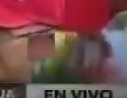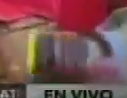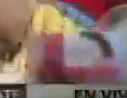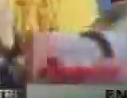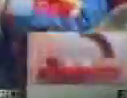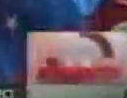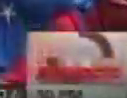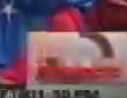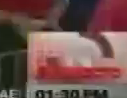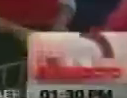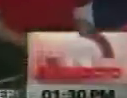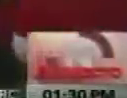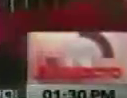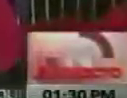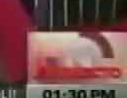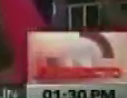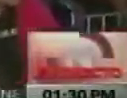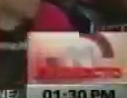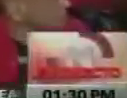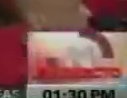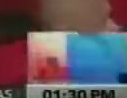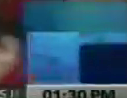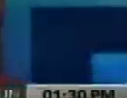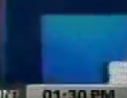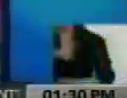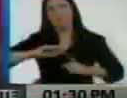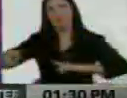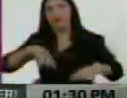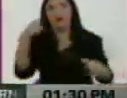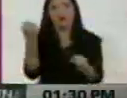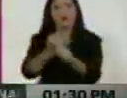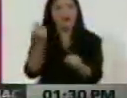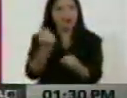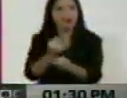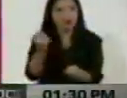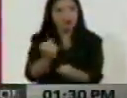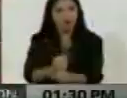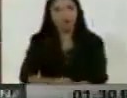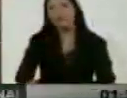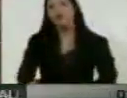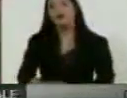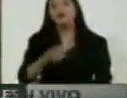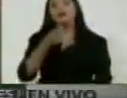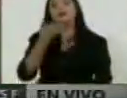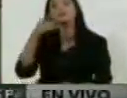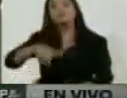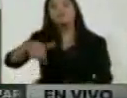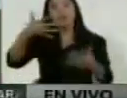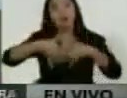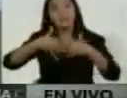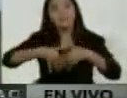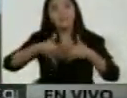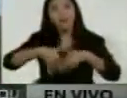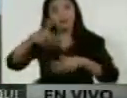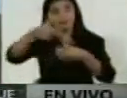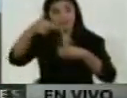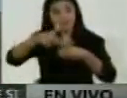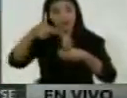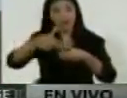a esta asamblea de delegados, delegadas y trabajadores de la PDVSA patria, de la